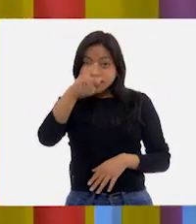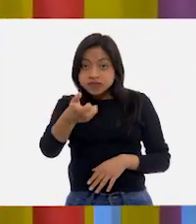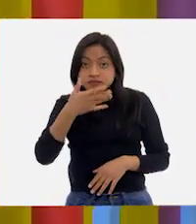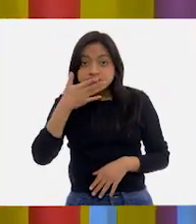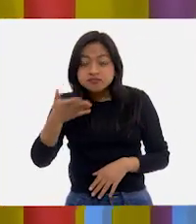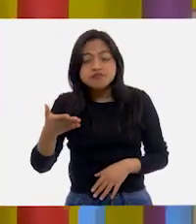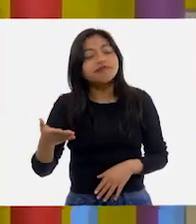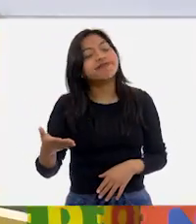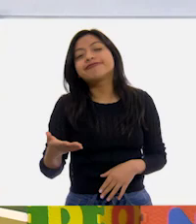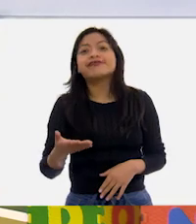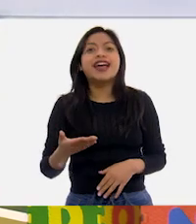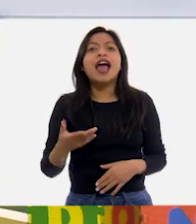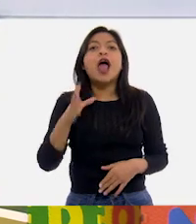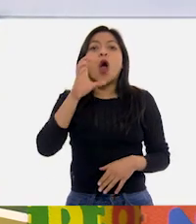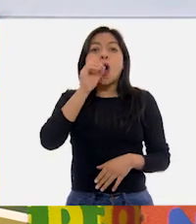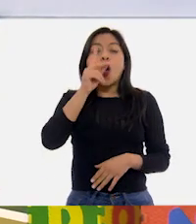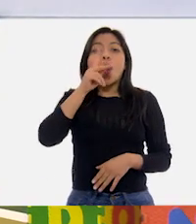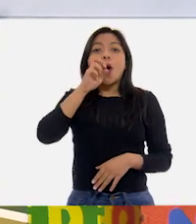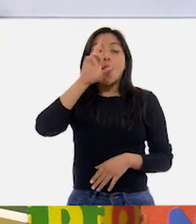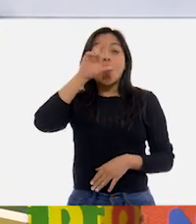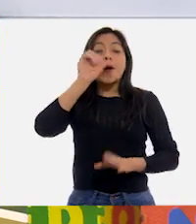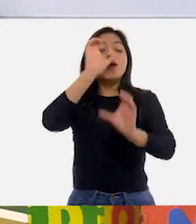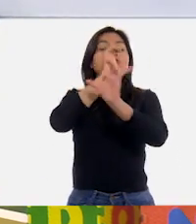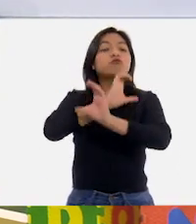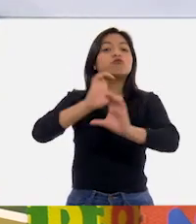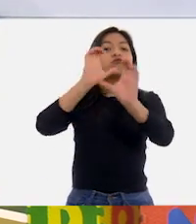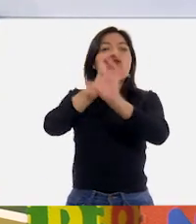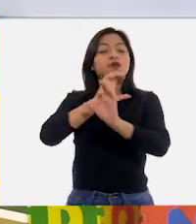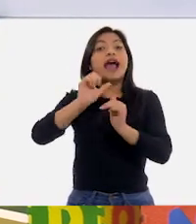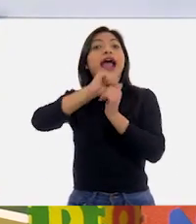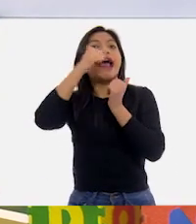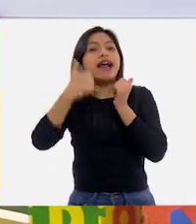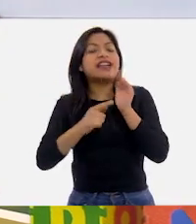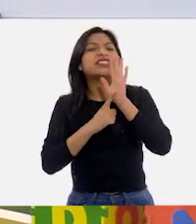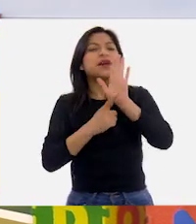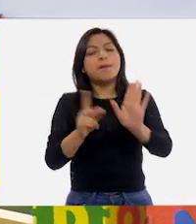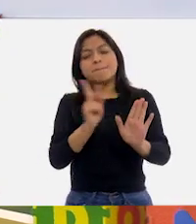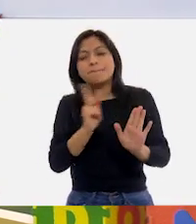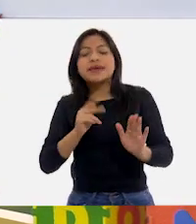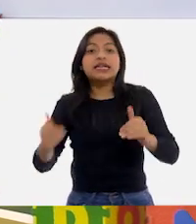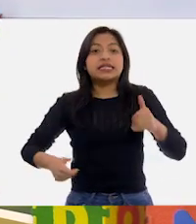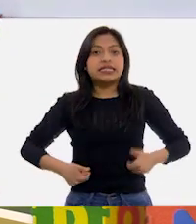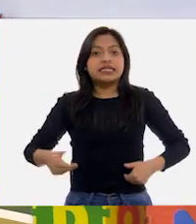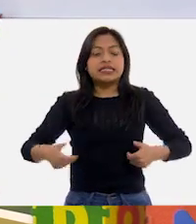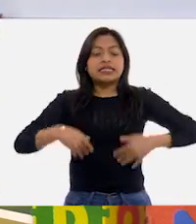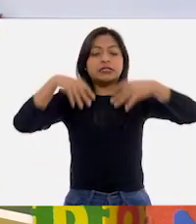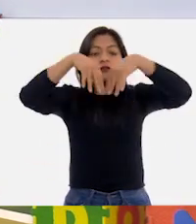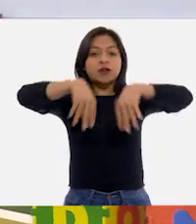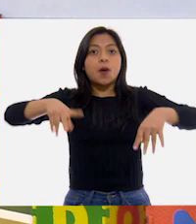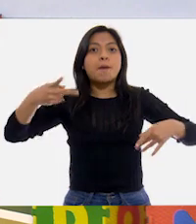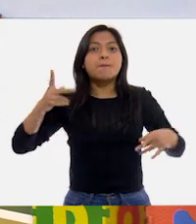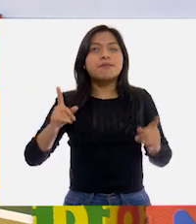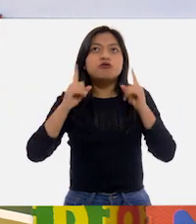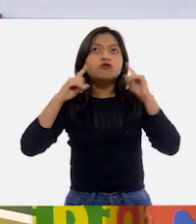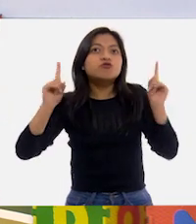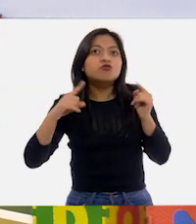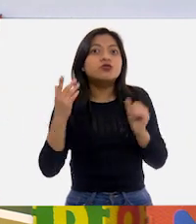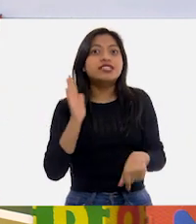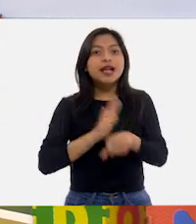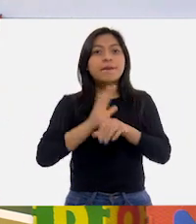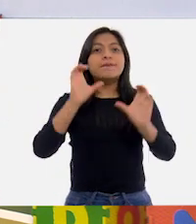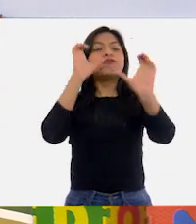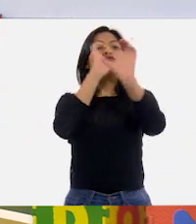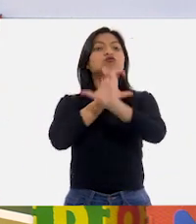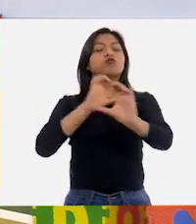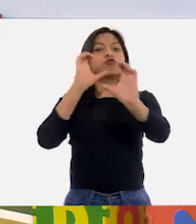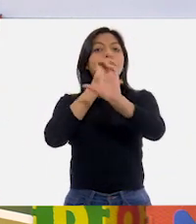no. La ópera es una manifestación artística parecida al teatro, pero es musical, pero además se canta de una